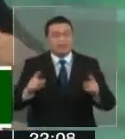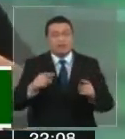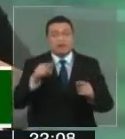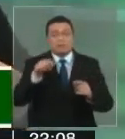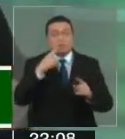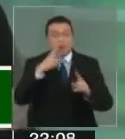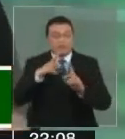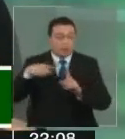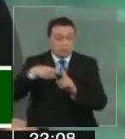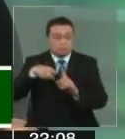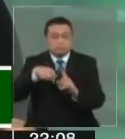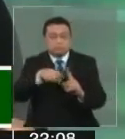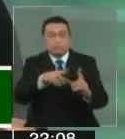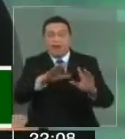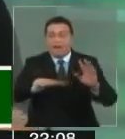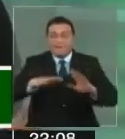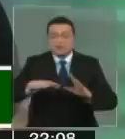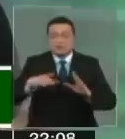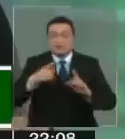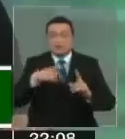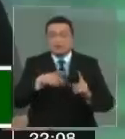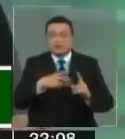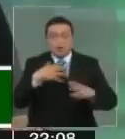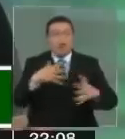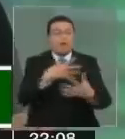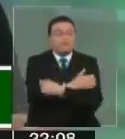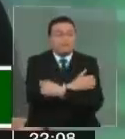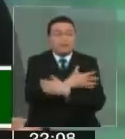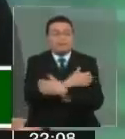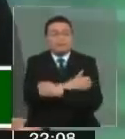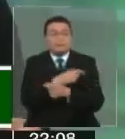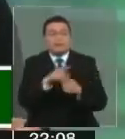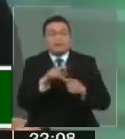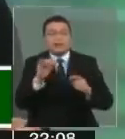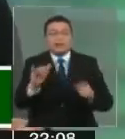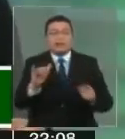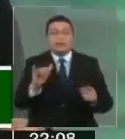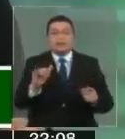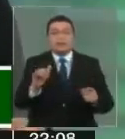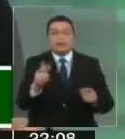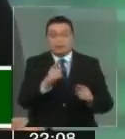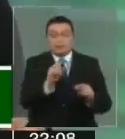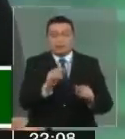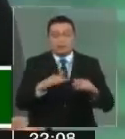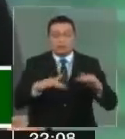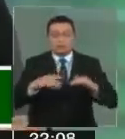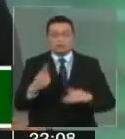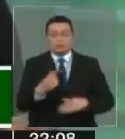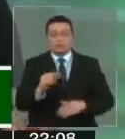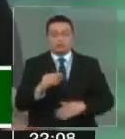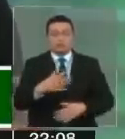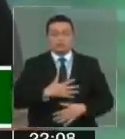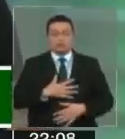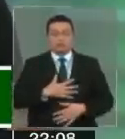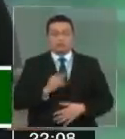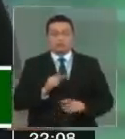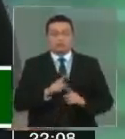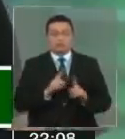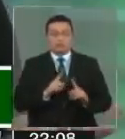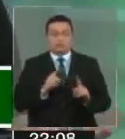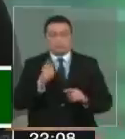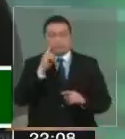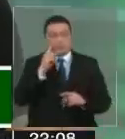que nos perseguía un poco para querernos, para abrazarnos y nos daba un poco de miedo también, como que nos